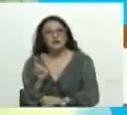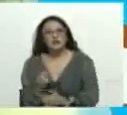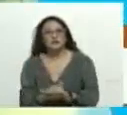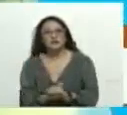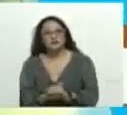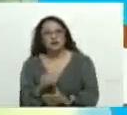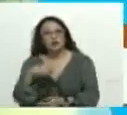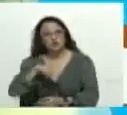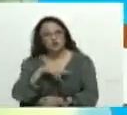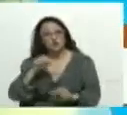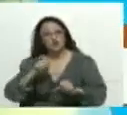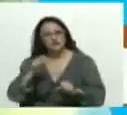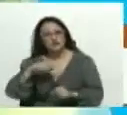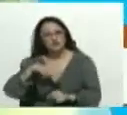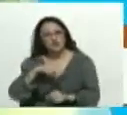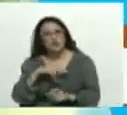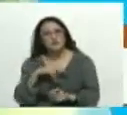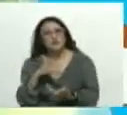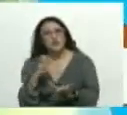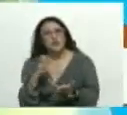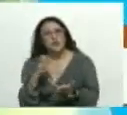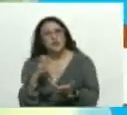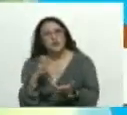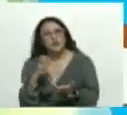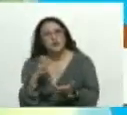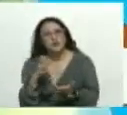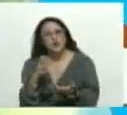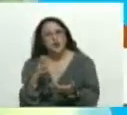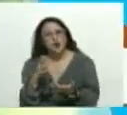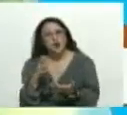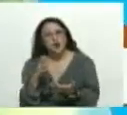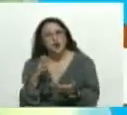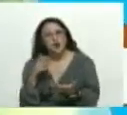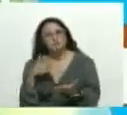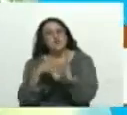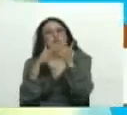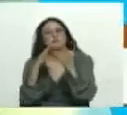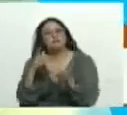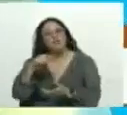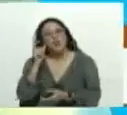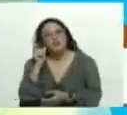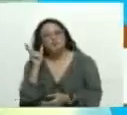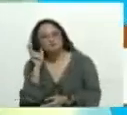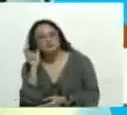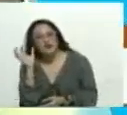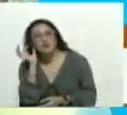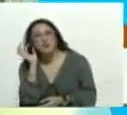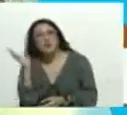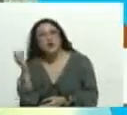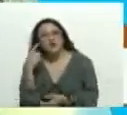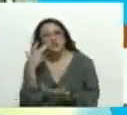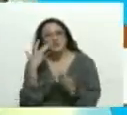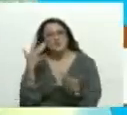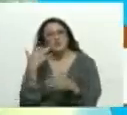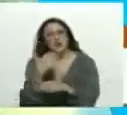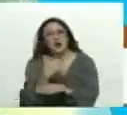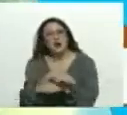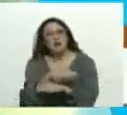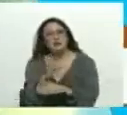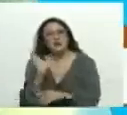Nosotros sí somos una amenaza inusual extraordinaria Porque cuando uno Oye hablar aquí atahualpa y lo que vamos a ver en las calles de Caracas